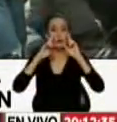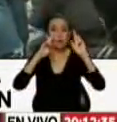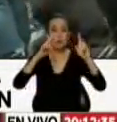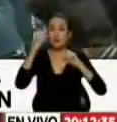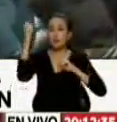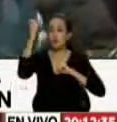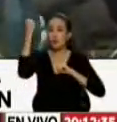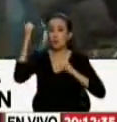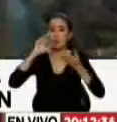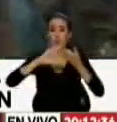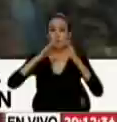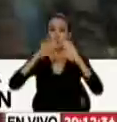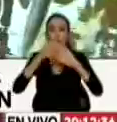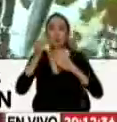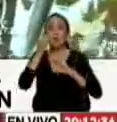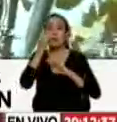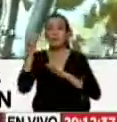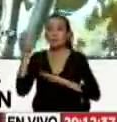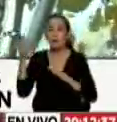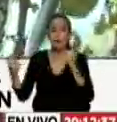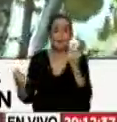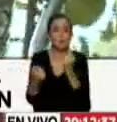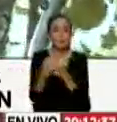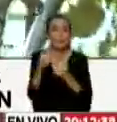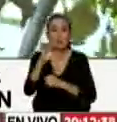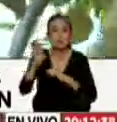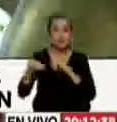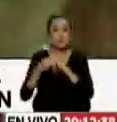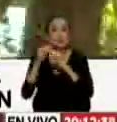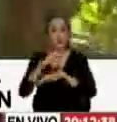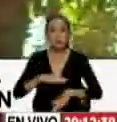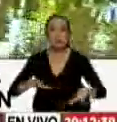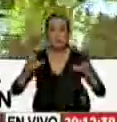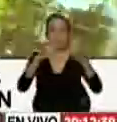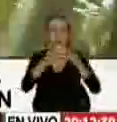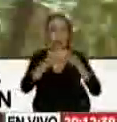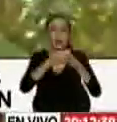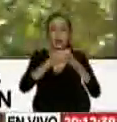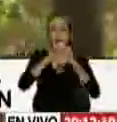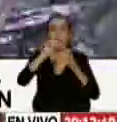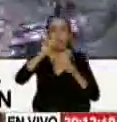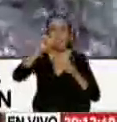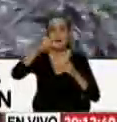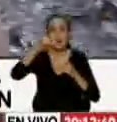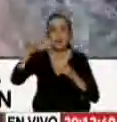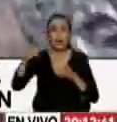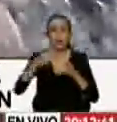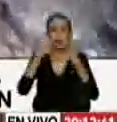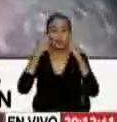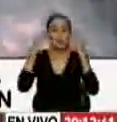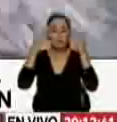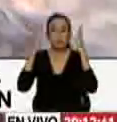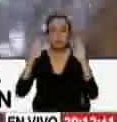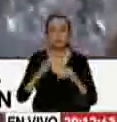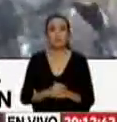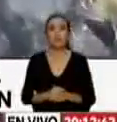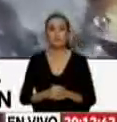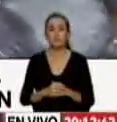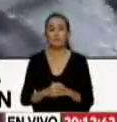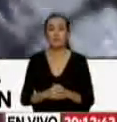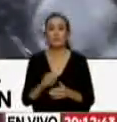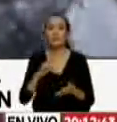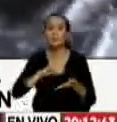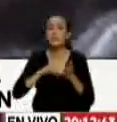derechos colectivos de los pueblos indígenas, algo que el Tribunal de La Haya, en su reciente fallo, reiteró desconocer. ¿Qué es lo que transpone